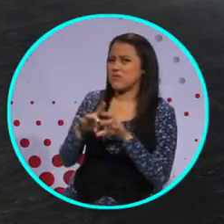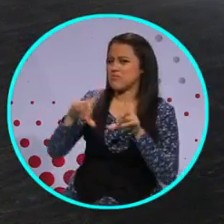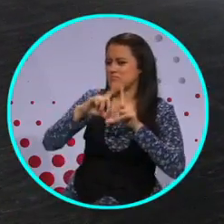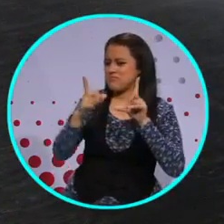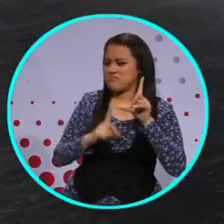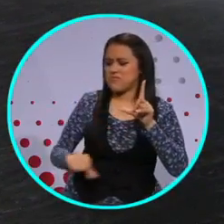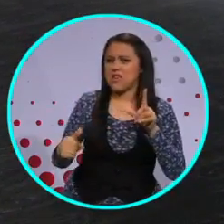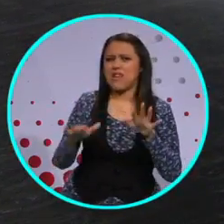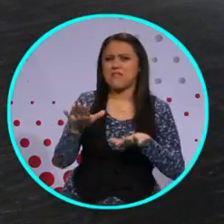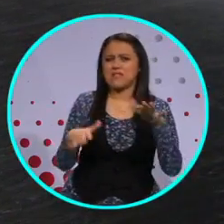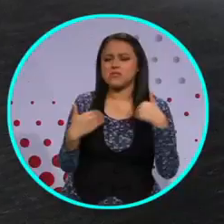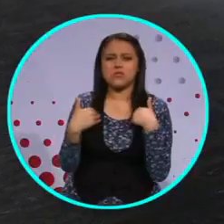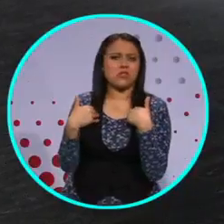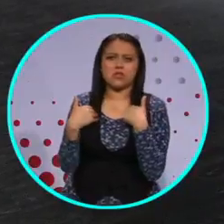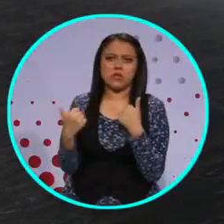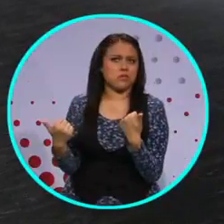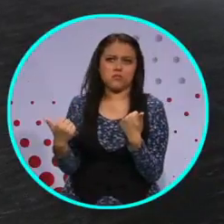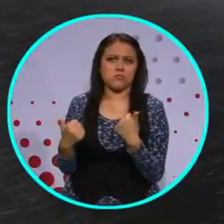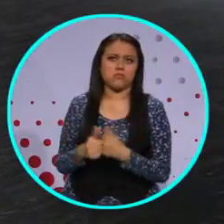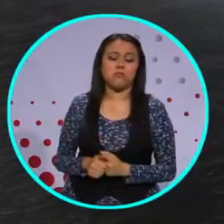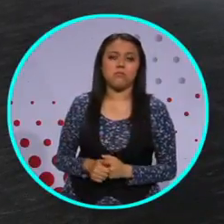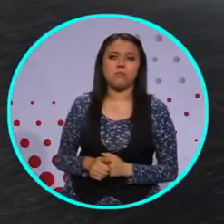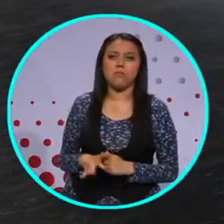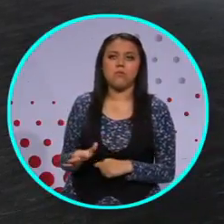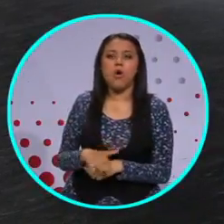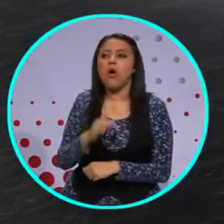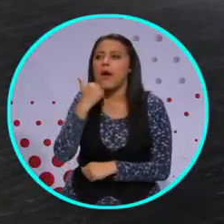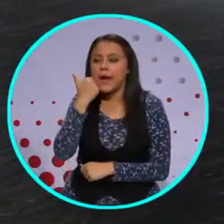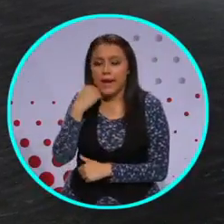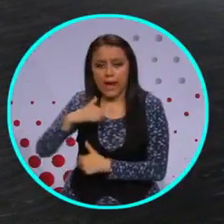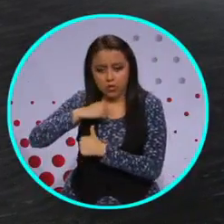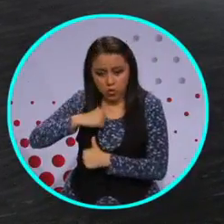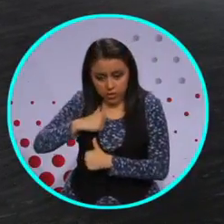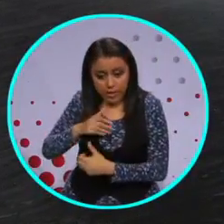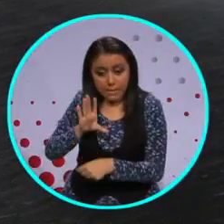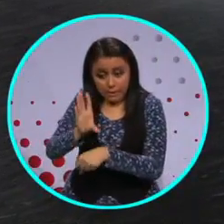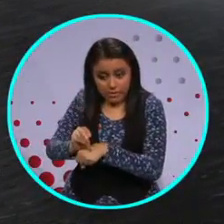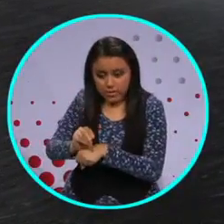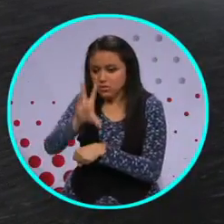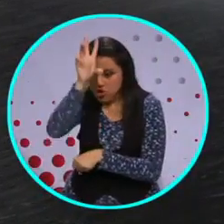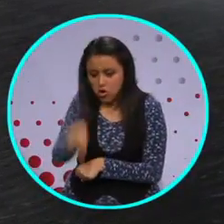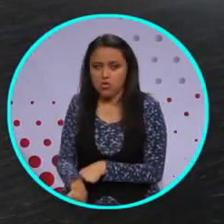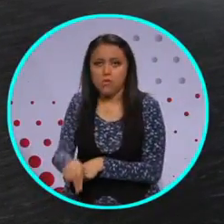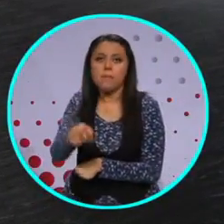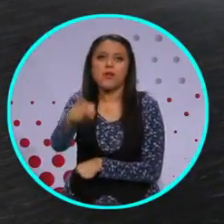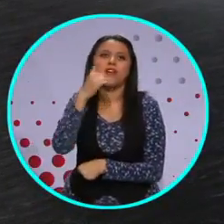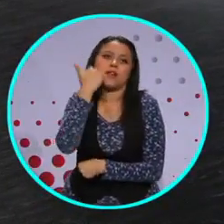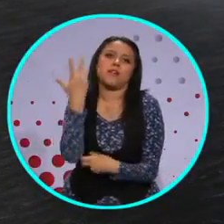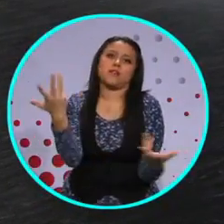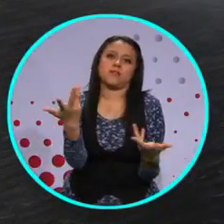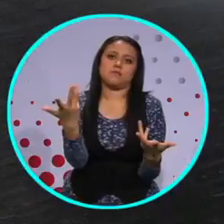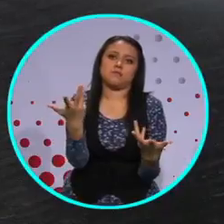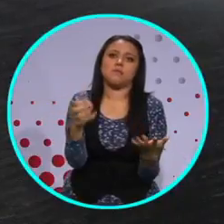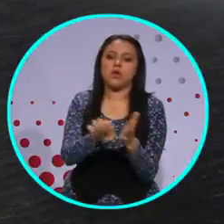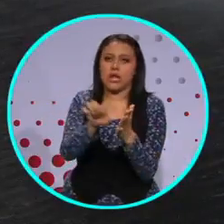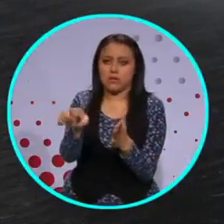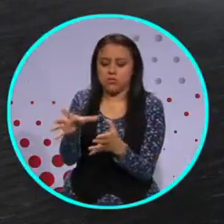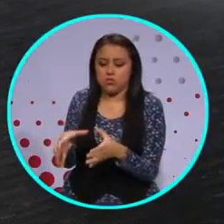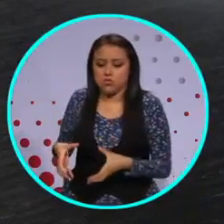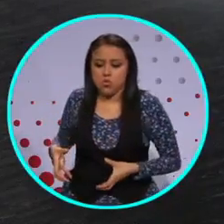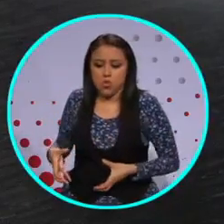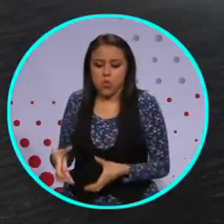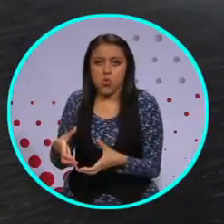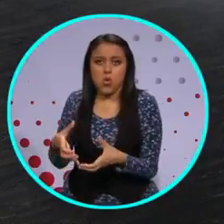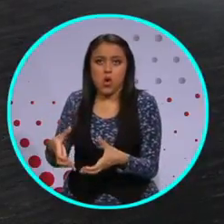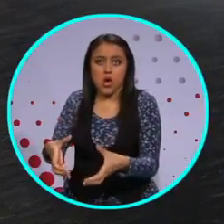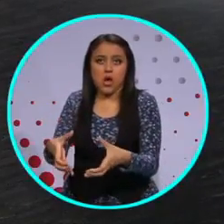hay gente que no lo entiendo no le permite a la autoridad ser pero le exige que haga eso no lo entiendo hay barrancos que están a punto de